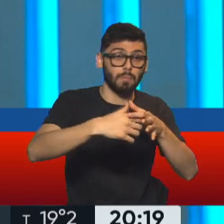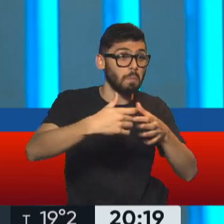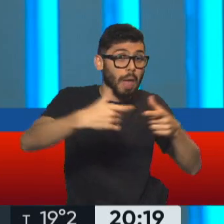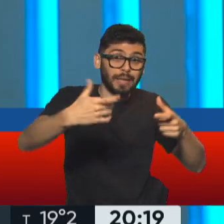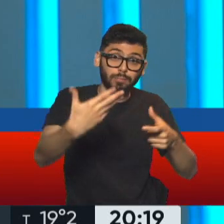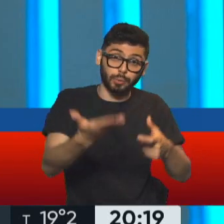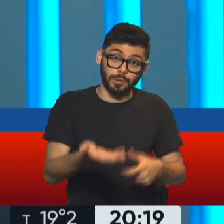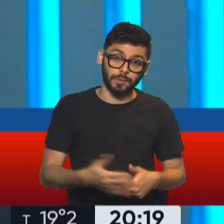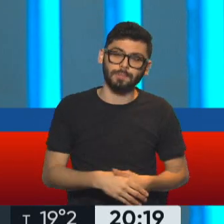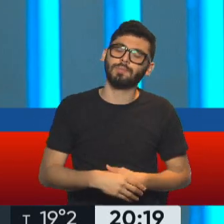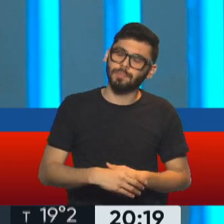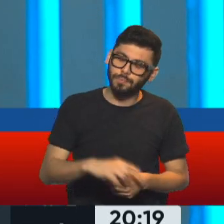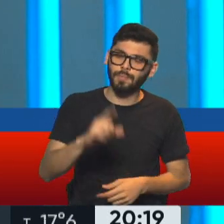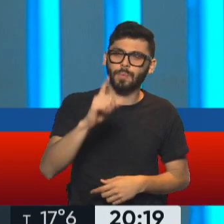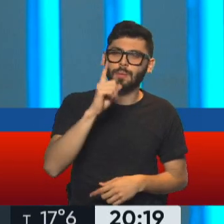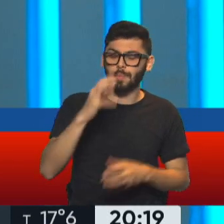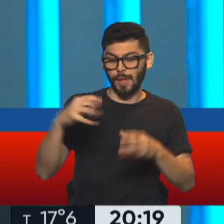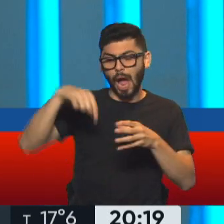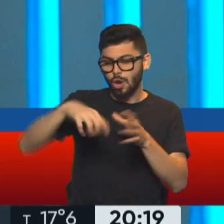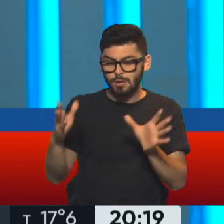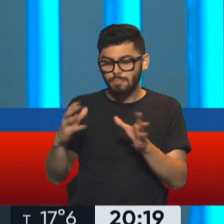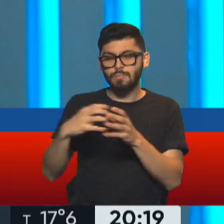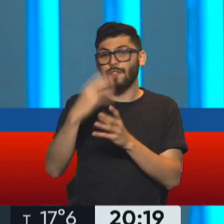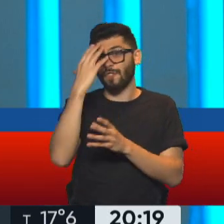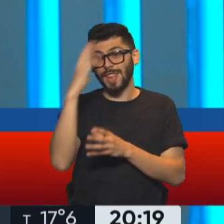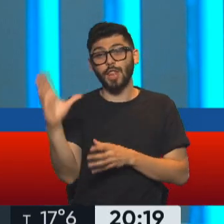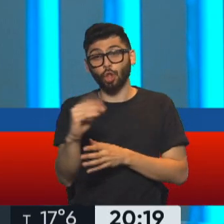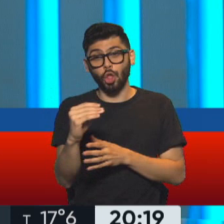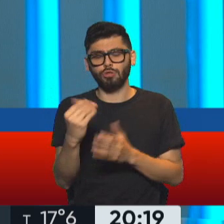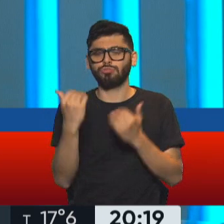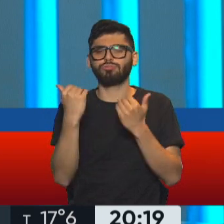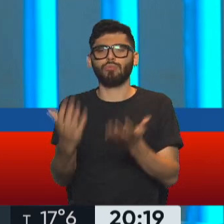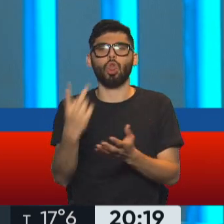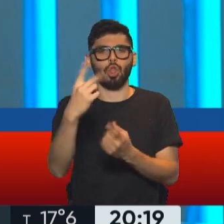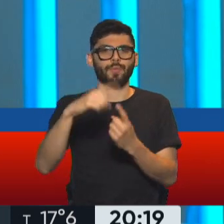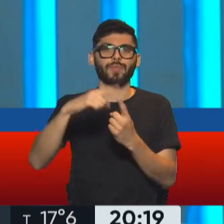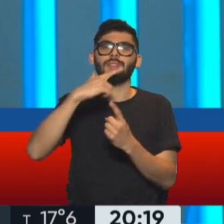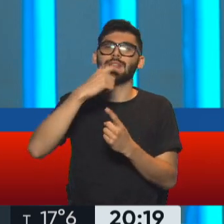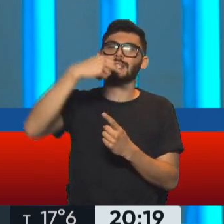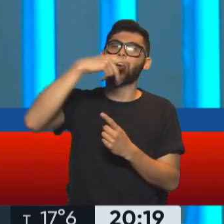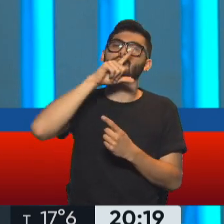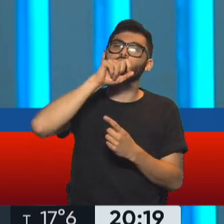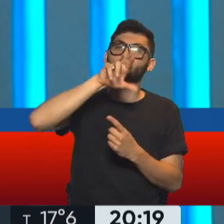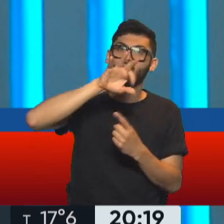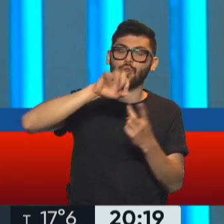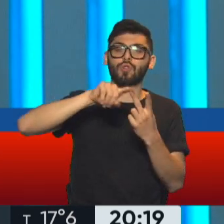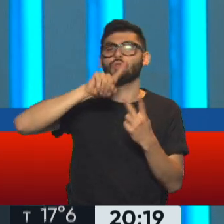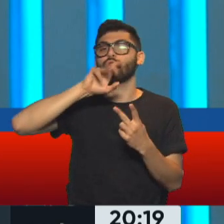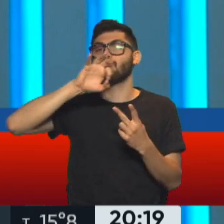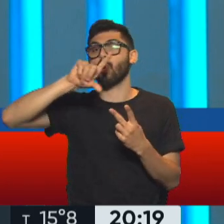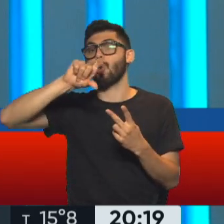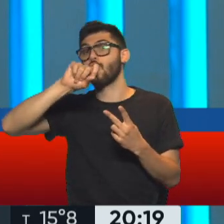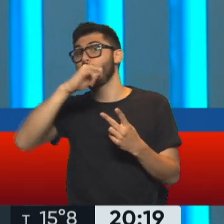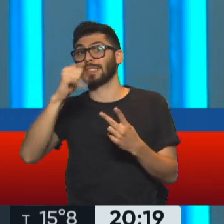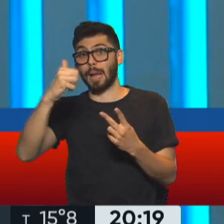que en este momento el Frente de Todos tiene 2 candidatos, como Victoria Tolosa Paz y Leandro Santoro, al frente de las listas, que yo